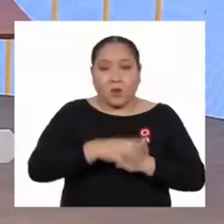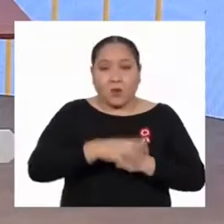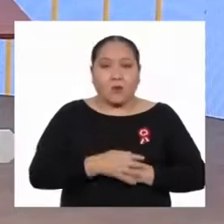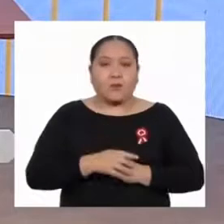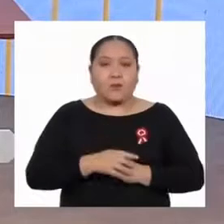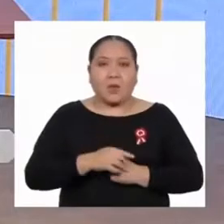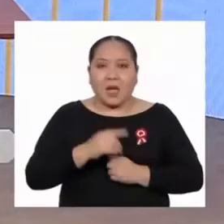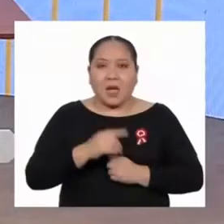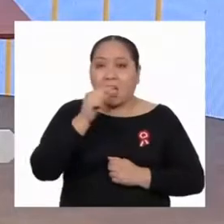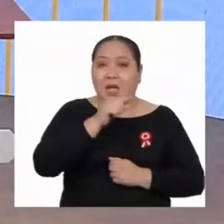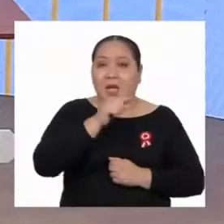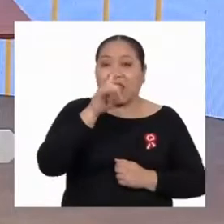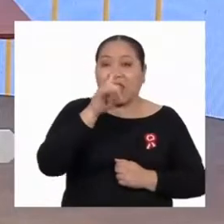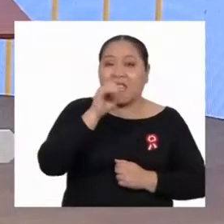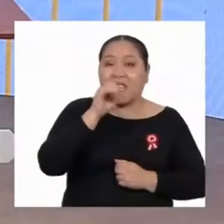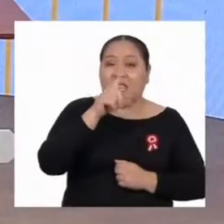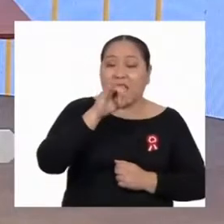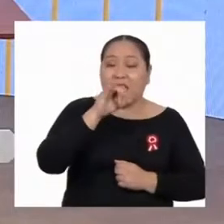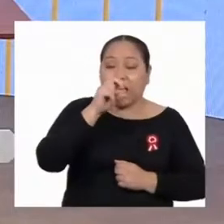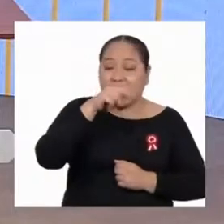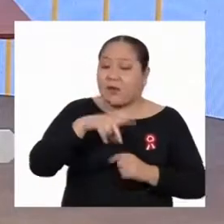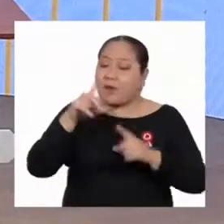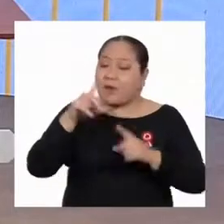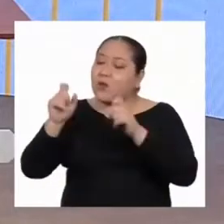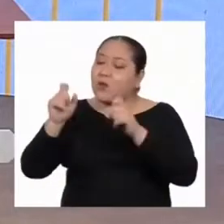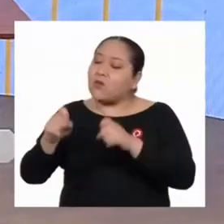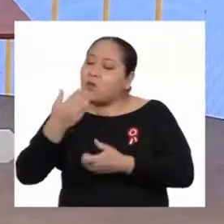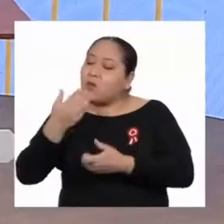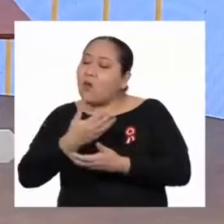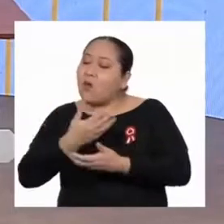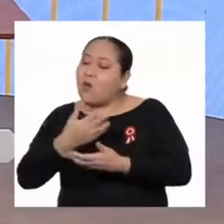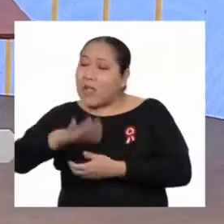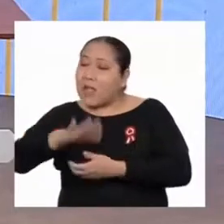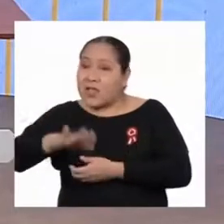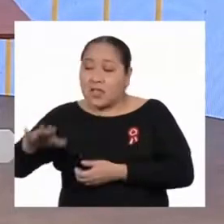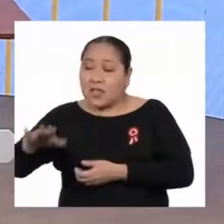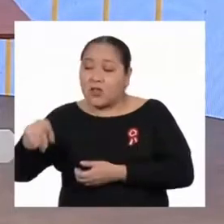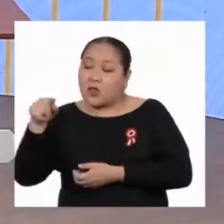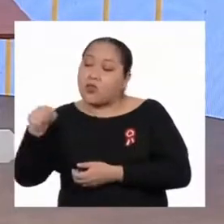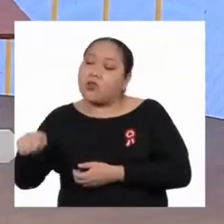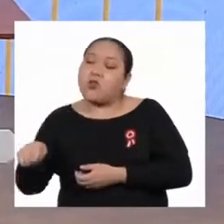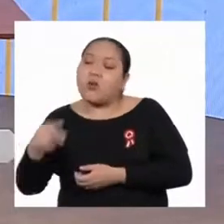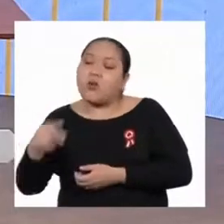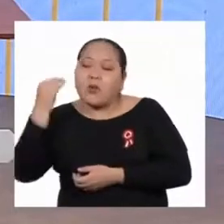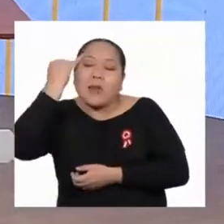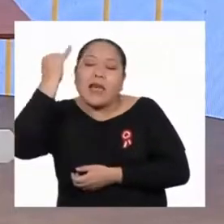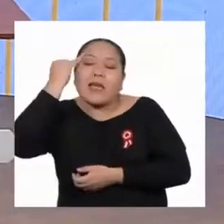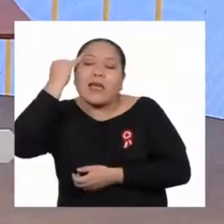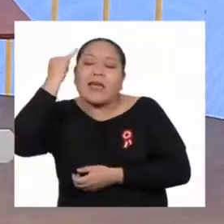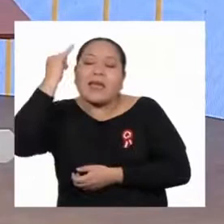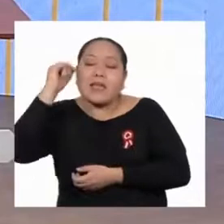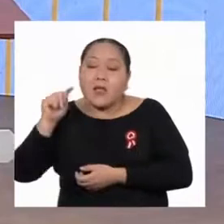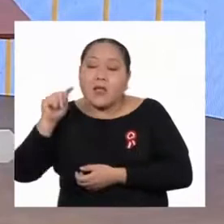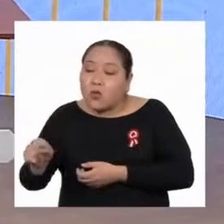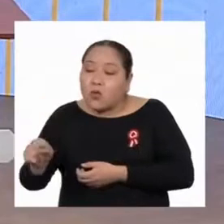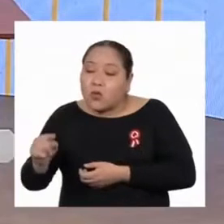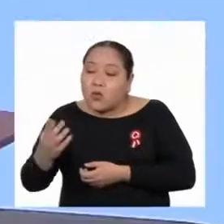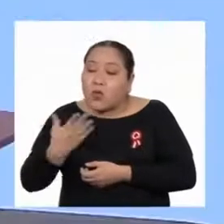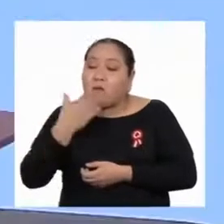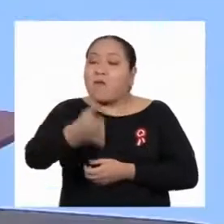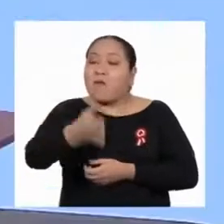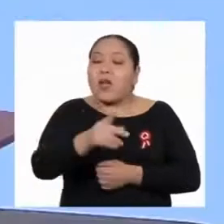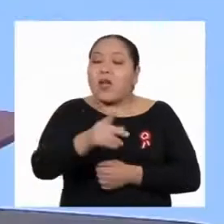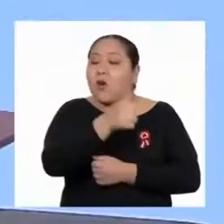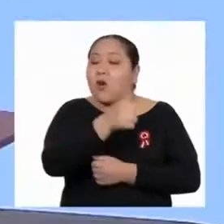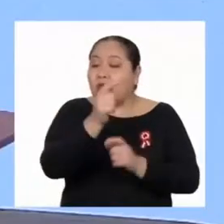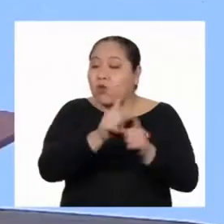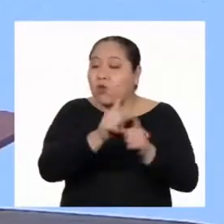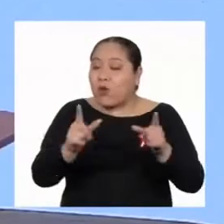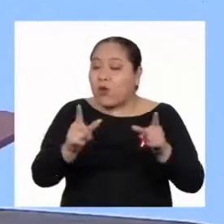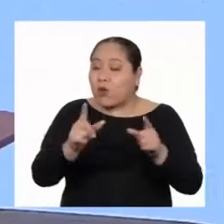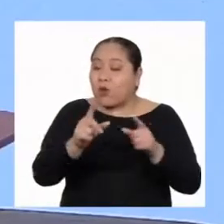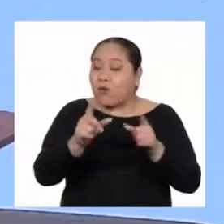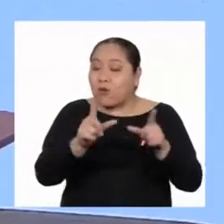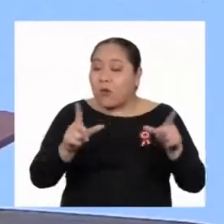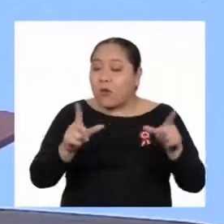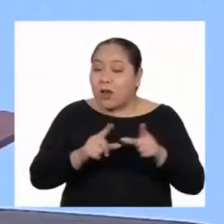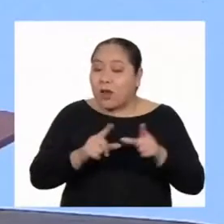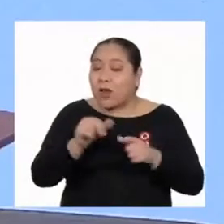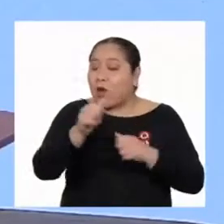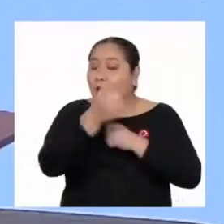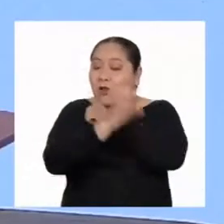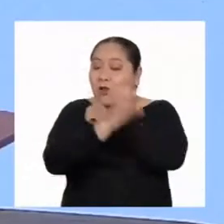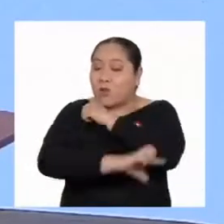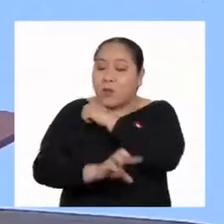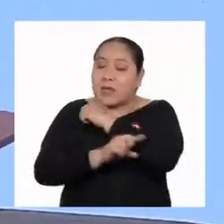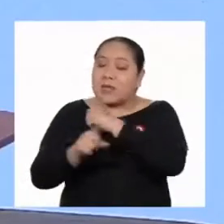lo que sucedería si él fuese a otro país y le dijeran esa frase. Ese es